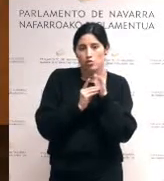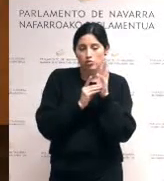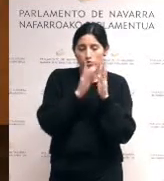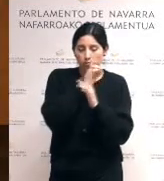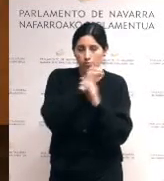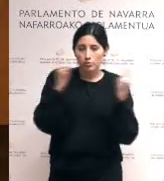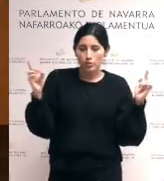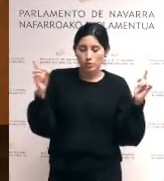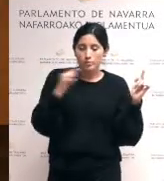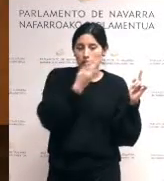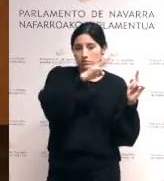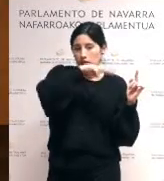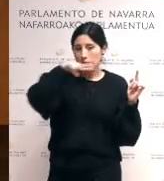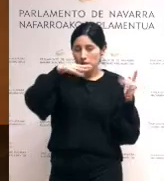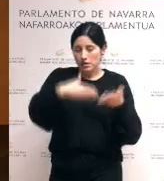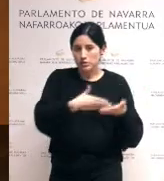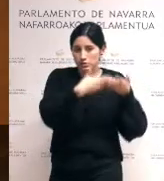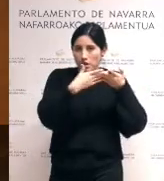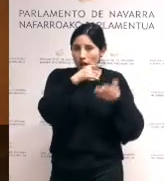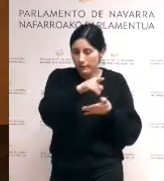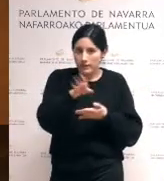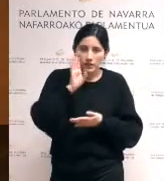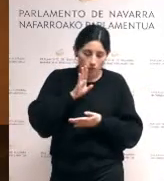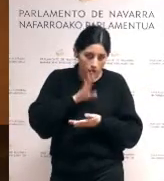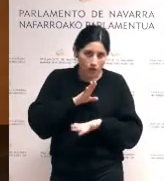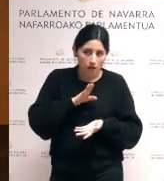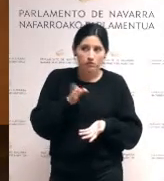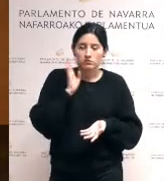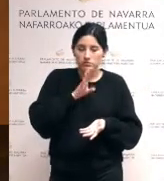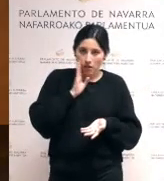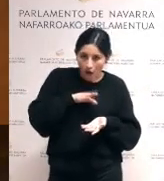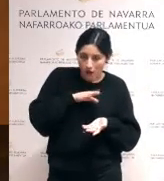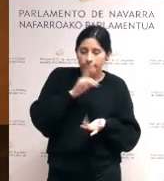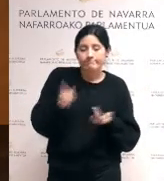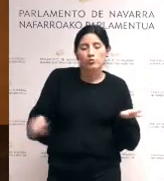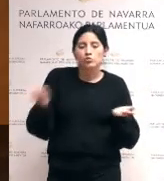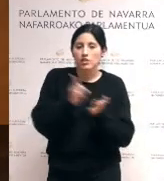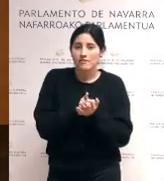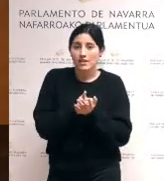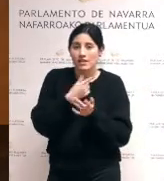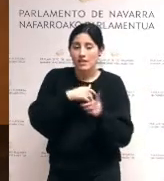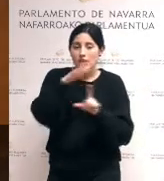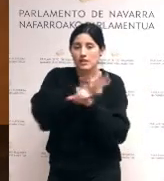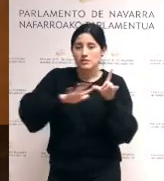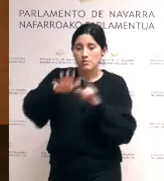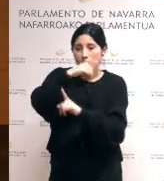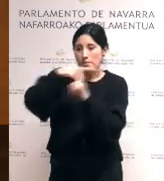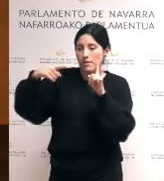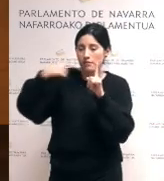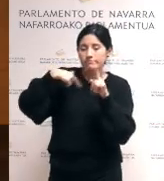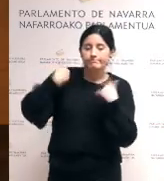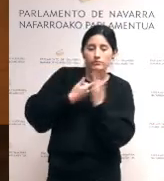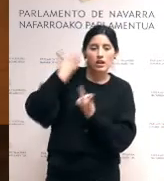subida de la delincuencia, otra más y otra vez por encima de la media nacional. A la prensa no se atrevieron a llamarla